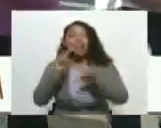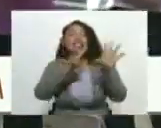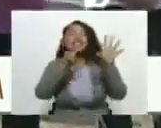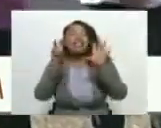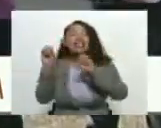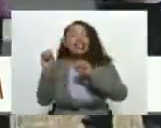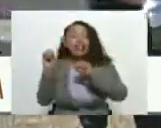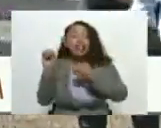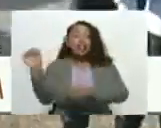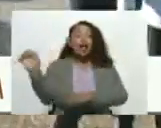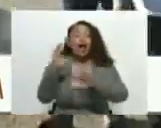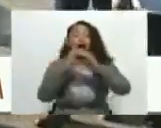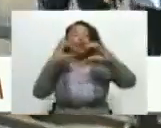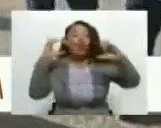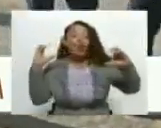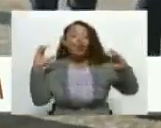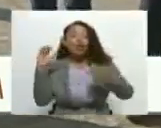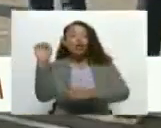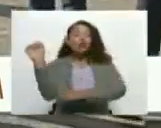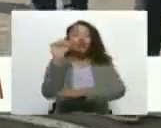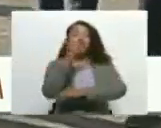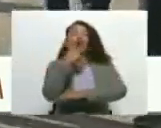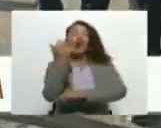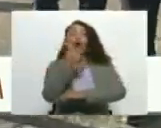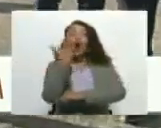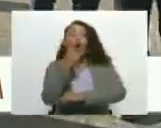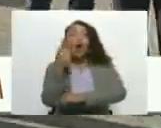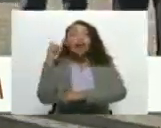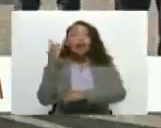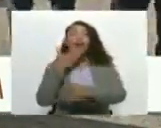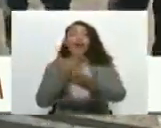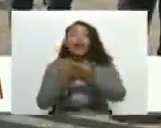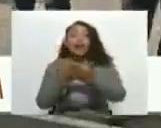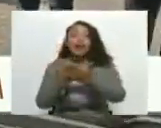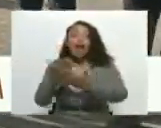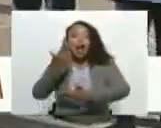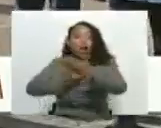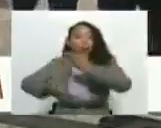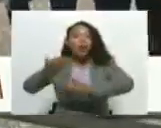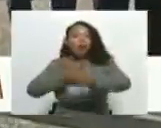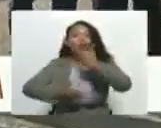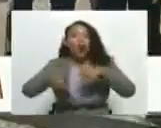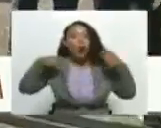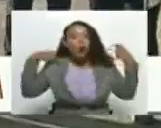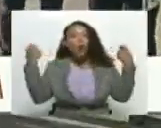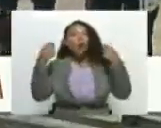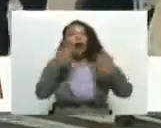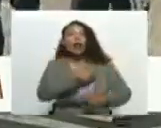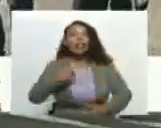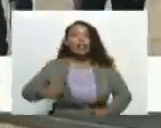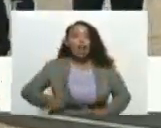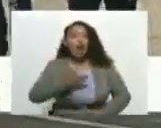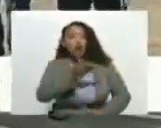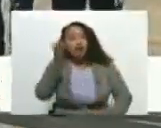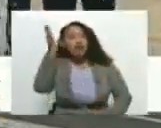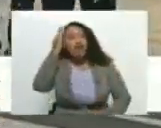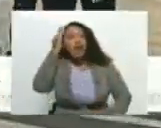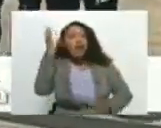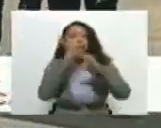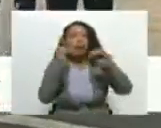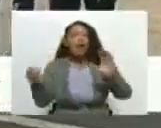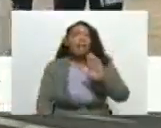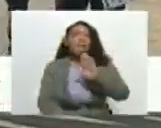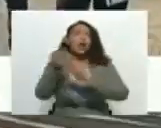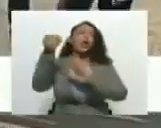Yutón, ministro Velázquez, gracias a la cooperación con la República Popular China. Ustedes saben que el transporte fue afectado por